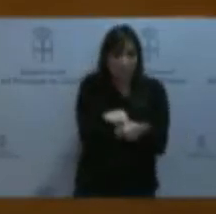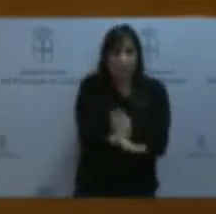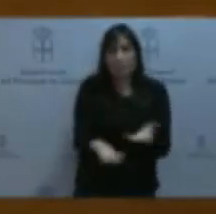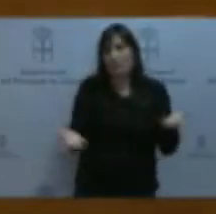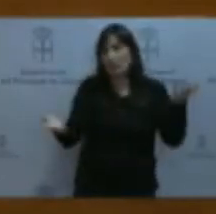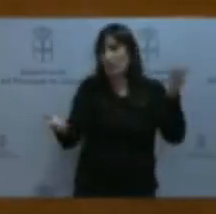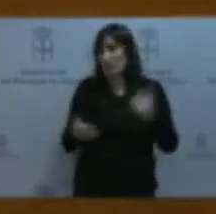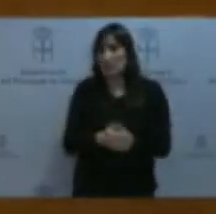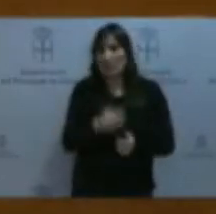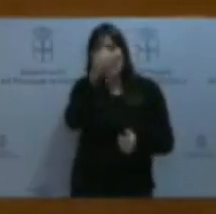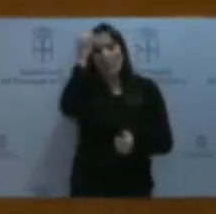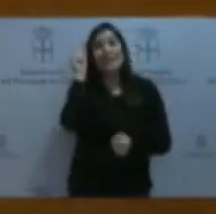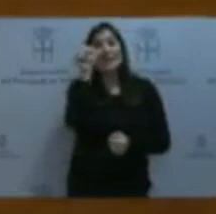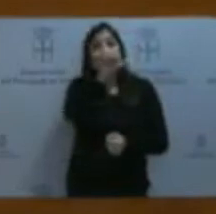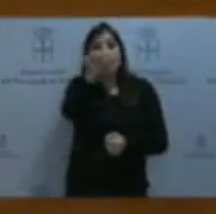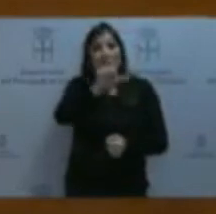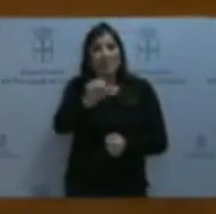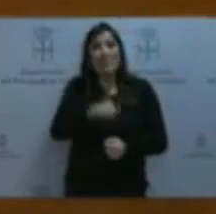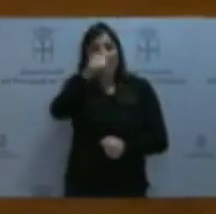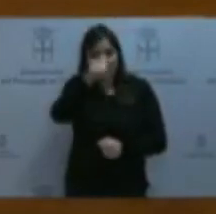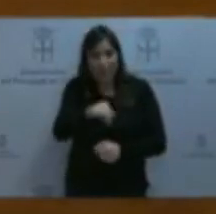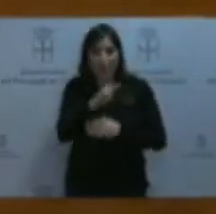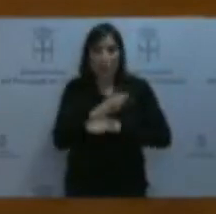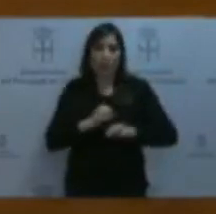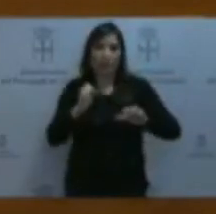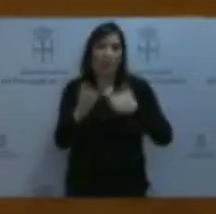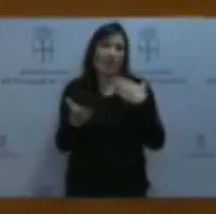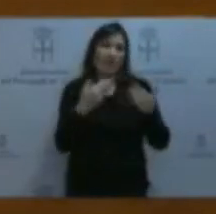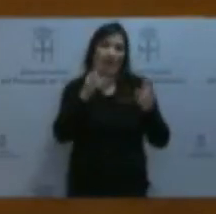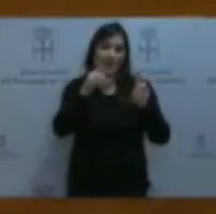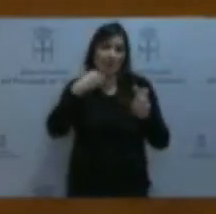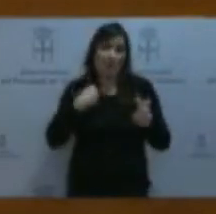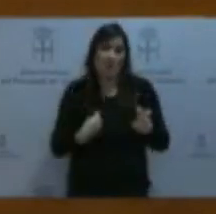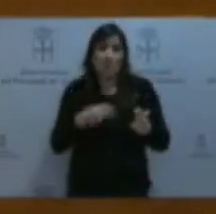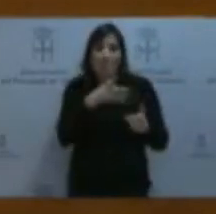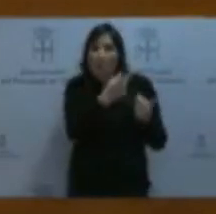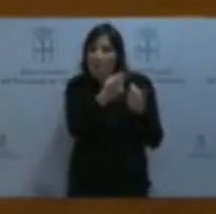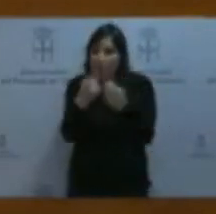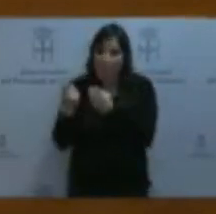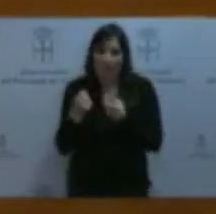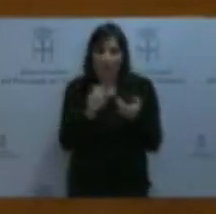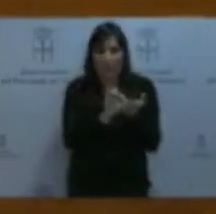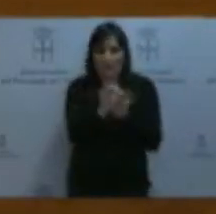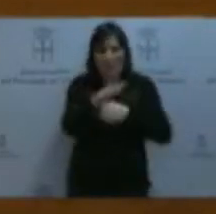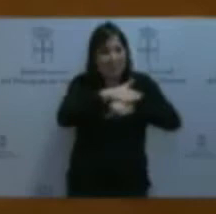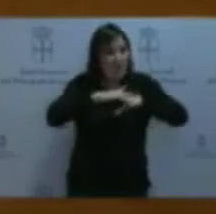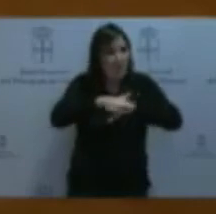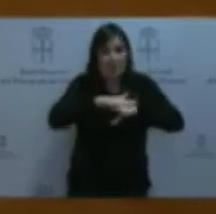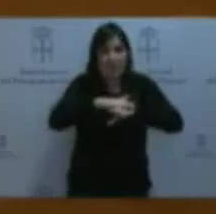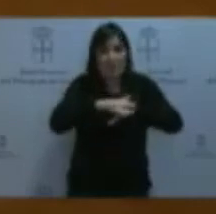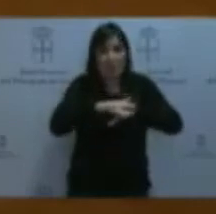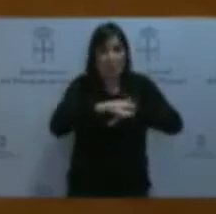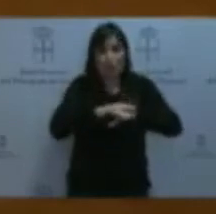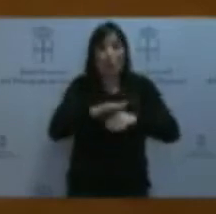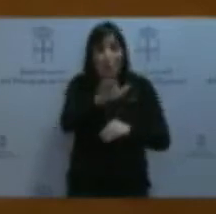este Parlamento precisamente la carencia de servicios fundamentales. En algunos núcleos rurales traemos